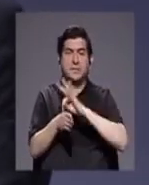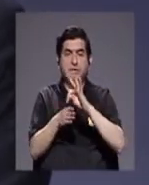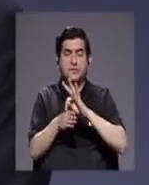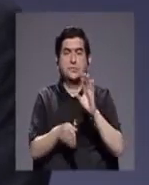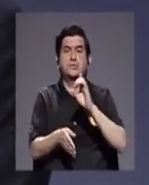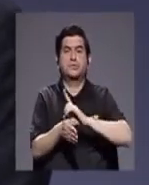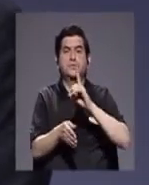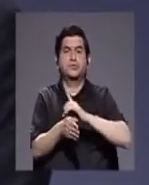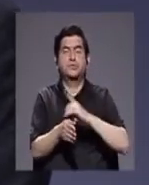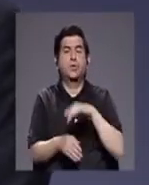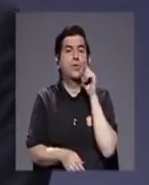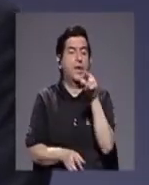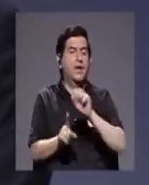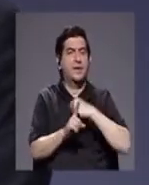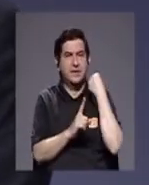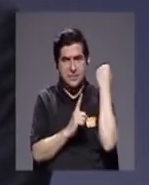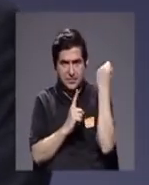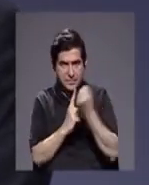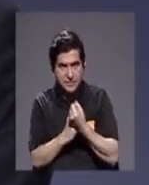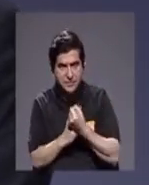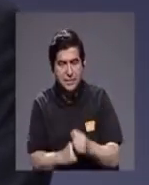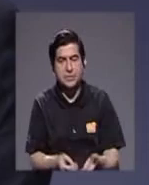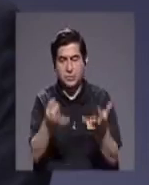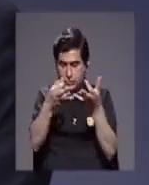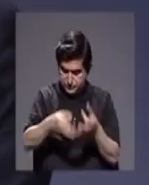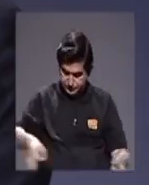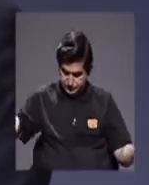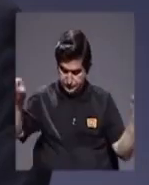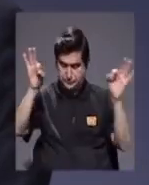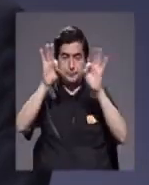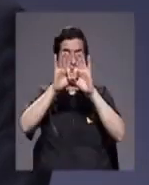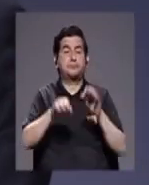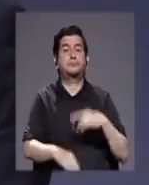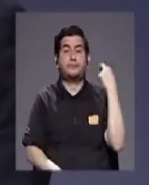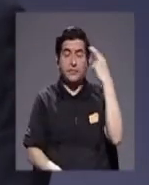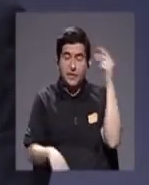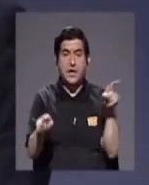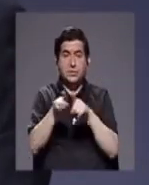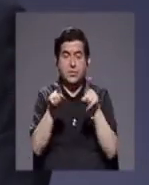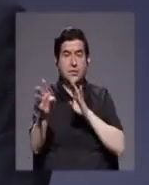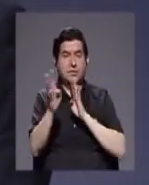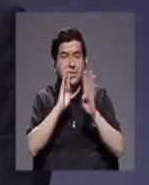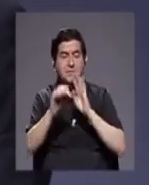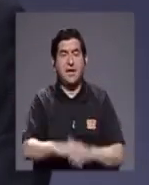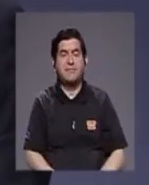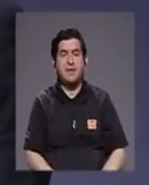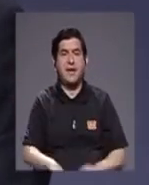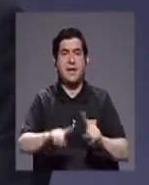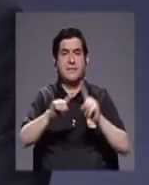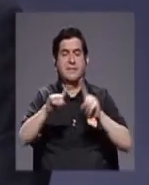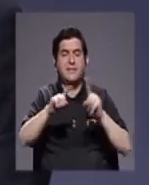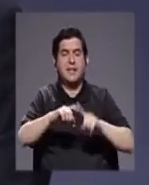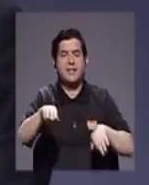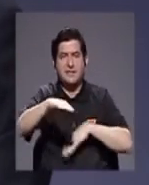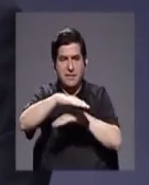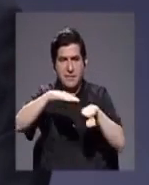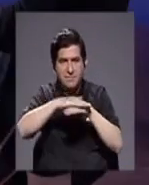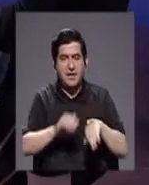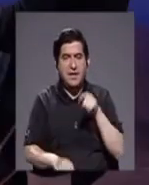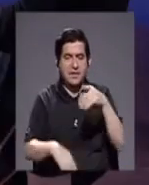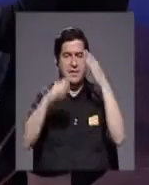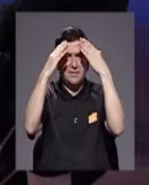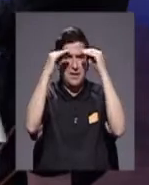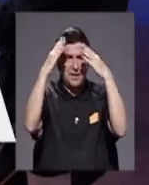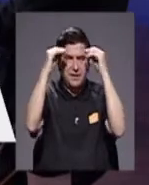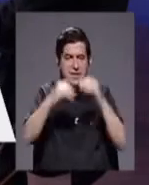ser muy, pero muy importante. Y por eso es que también tenemos que hablar sobre las plataformas, porque esa información